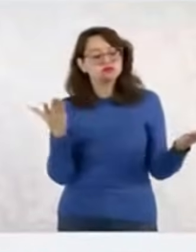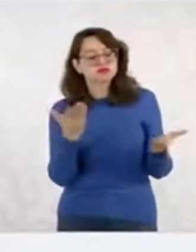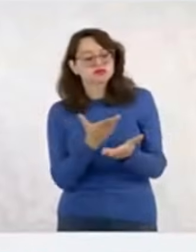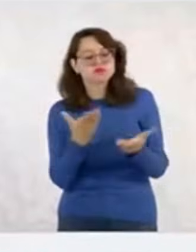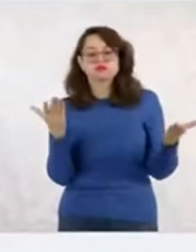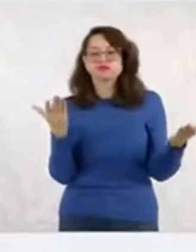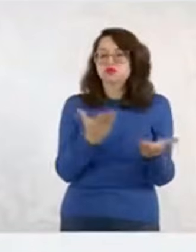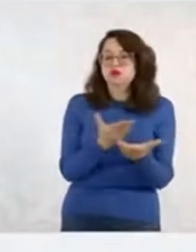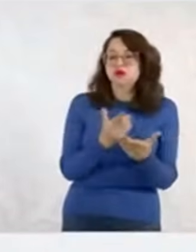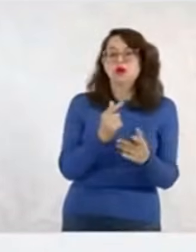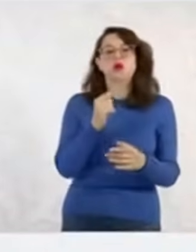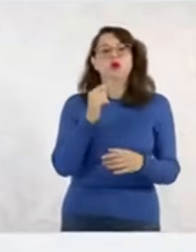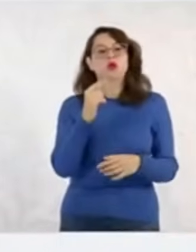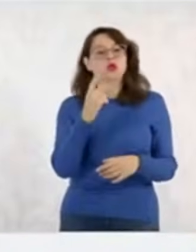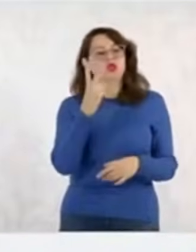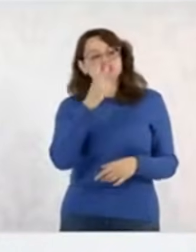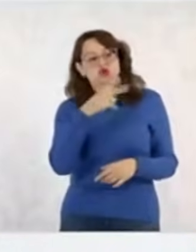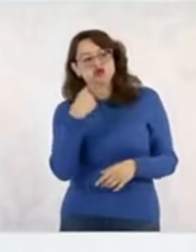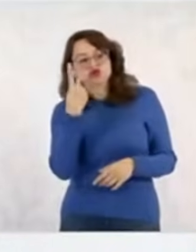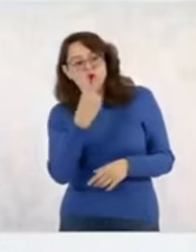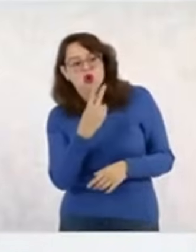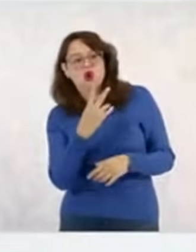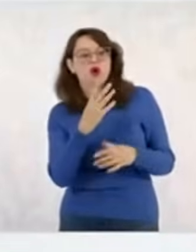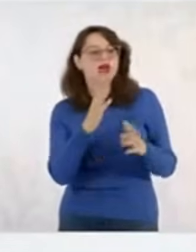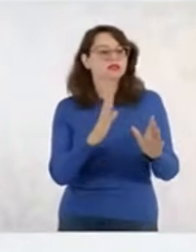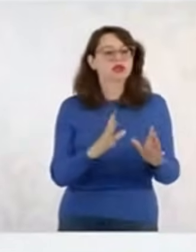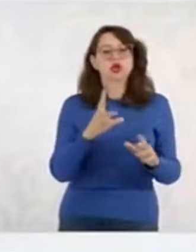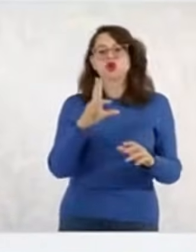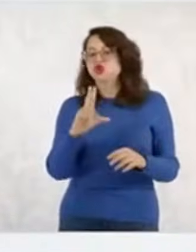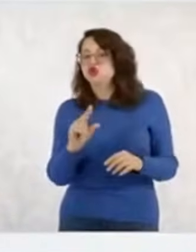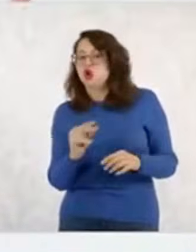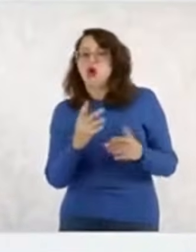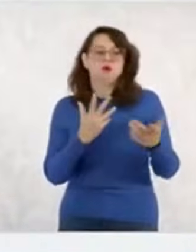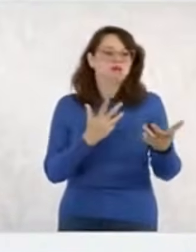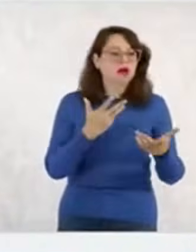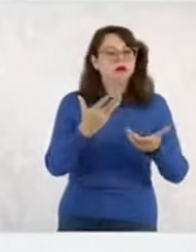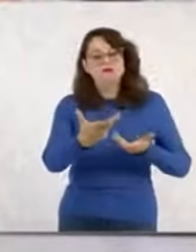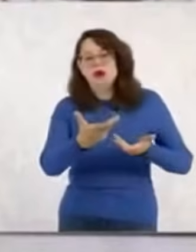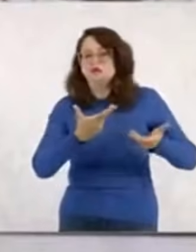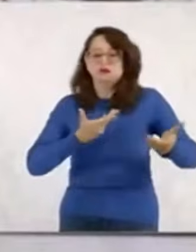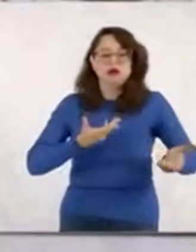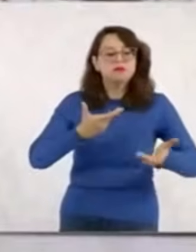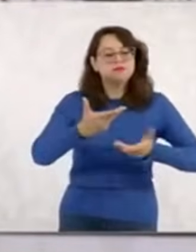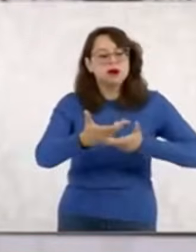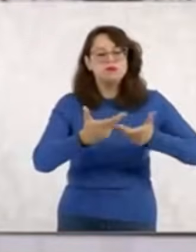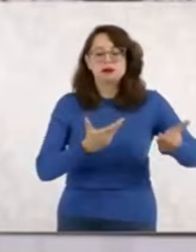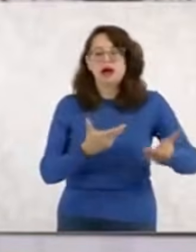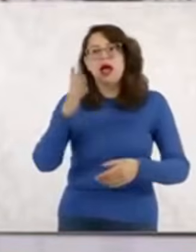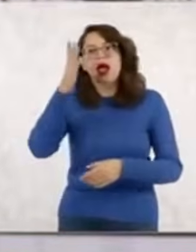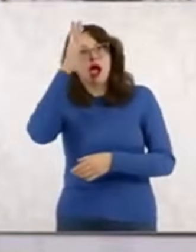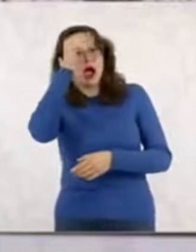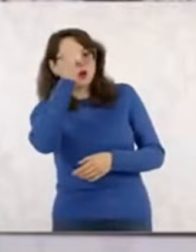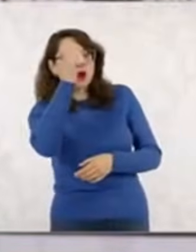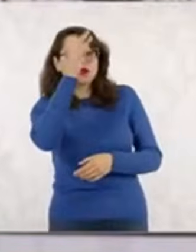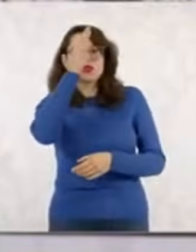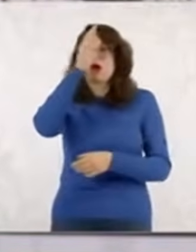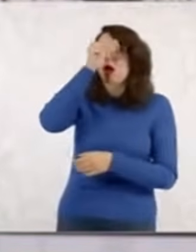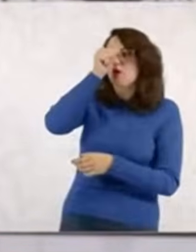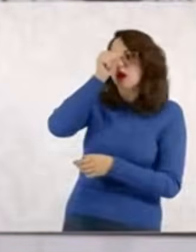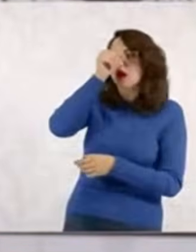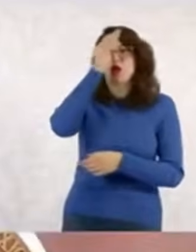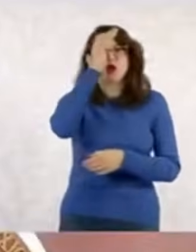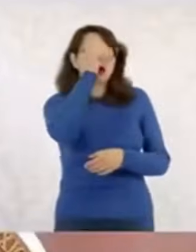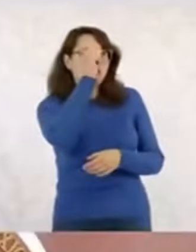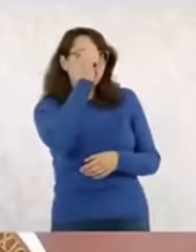bueno, 2 horas en el próximo año, no, porque ¿cuándo nos vamos a adecuar? En fin. Y al mismo tiempo el salario mínimo,